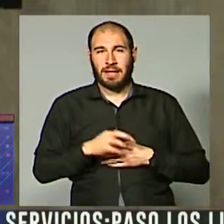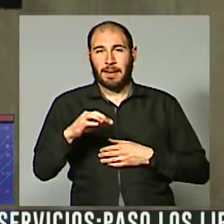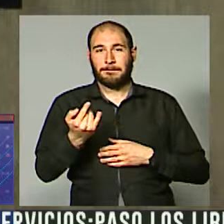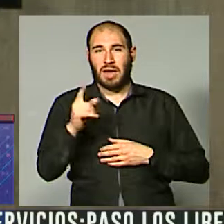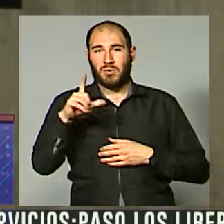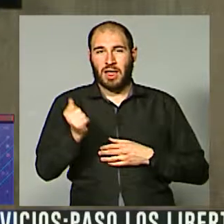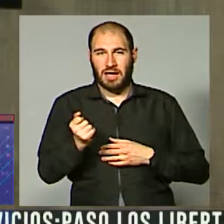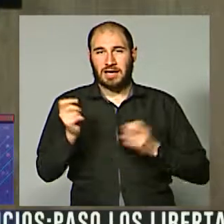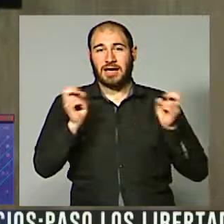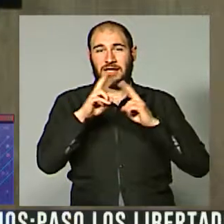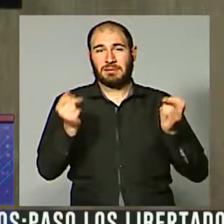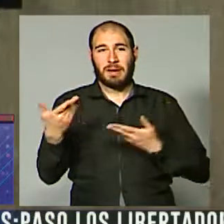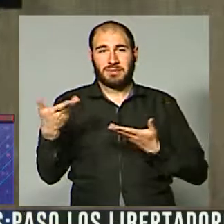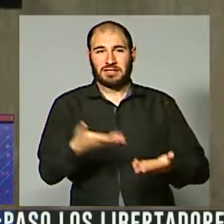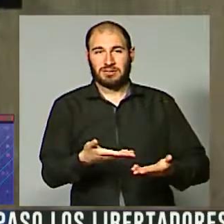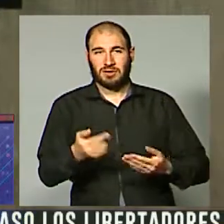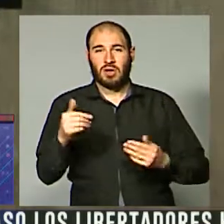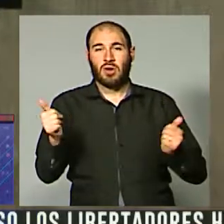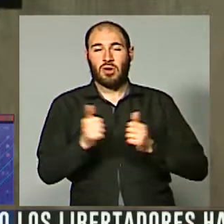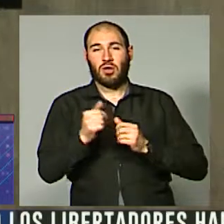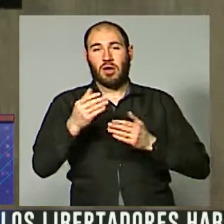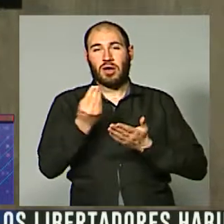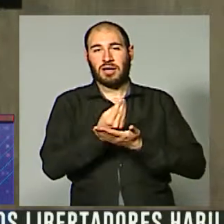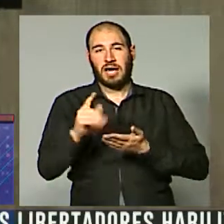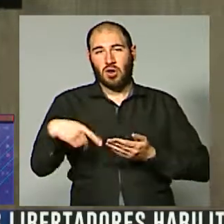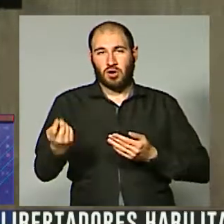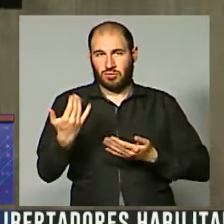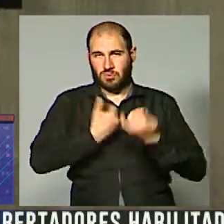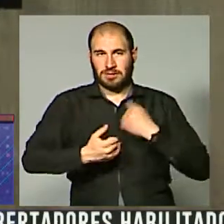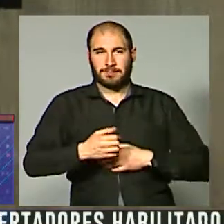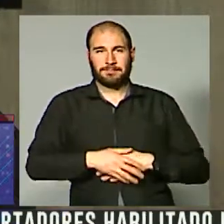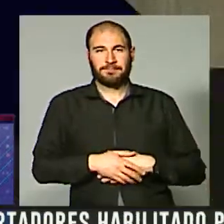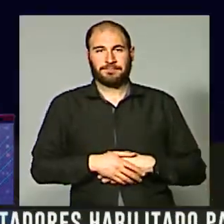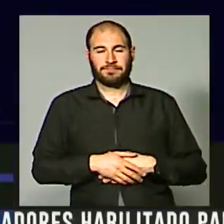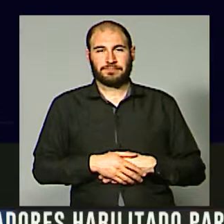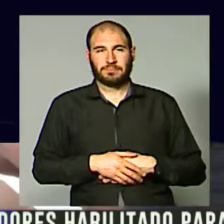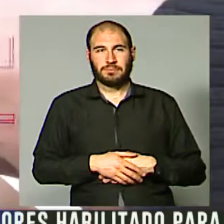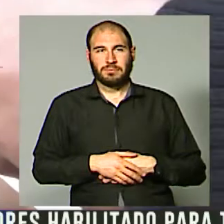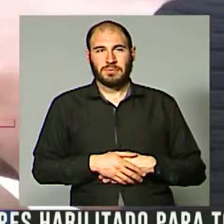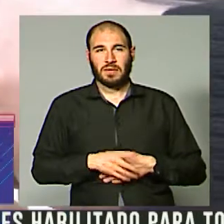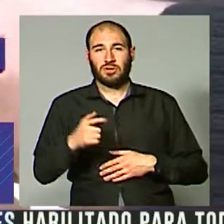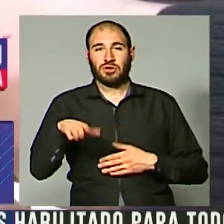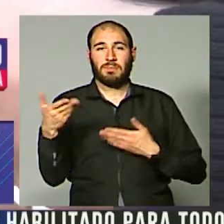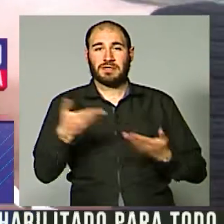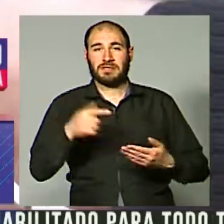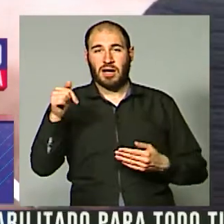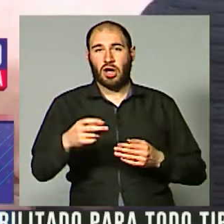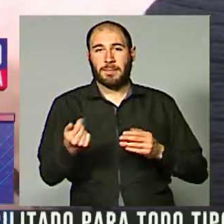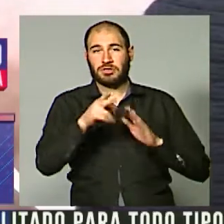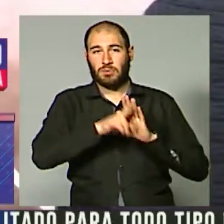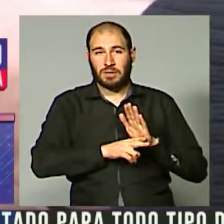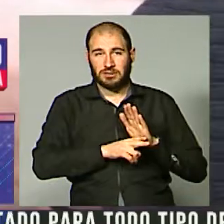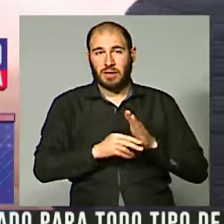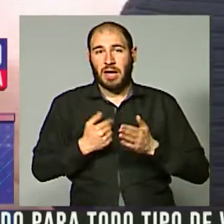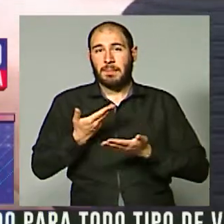Paula Alacino, en relación a la presentación. Estuvo acompañada por otros funcionarios y esto decía en la conferencia. Presentamos hoy un presupuesto sin